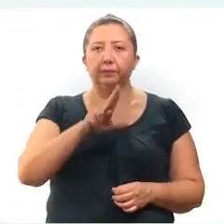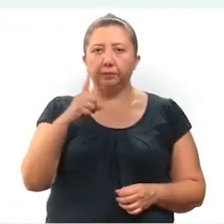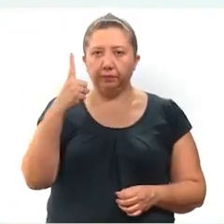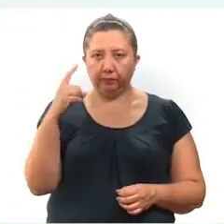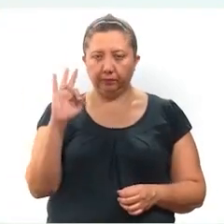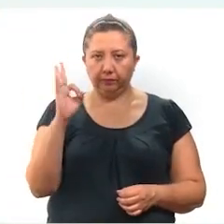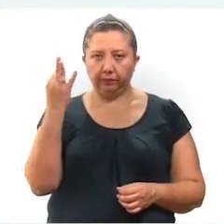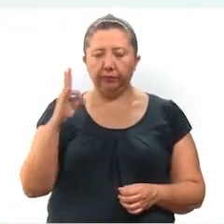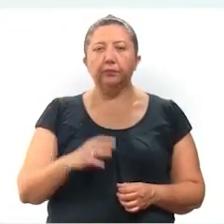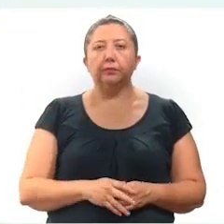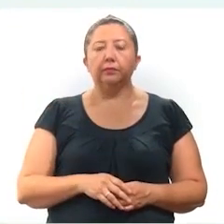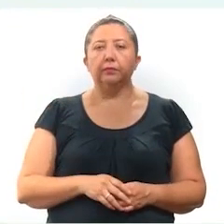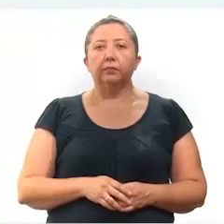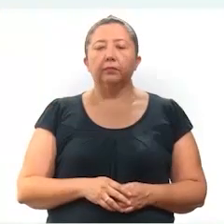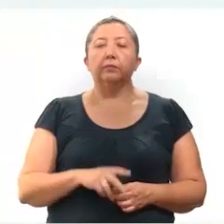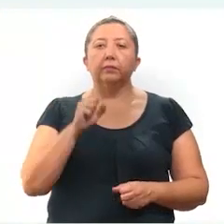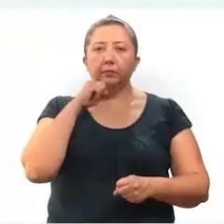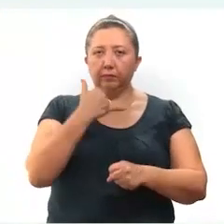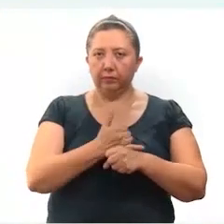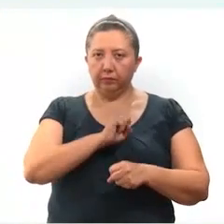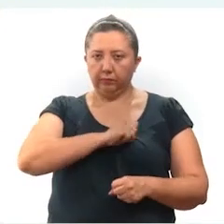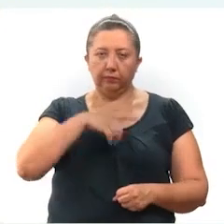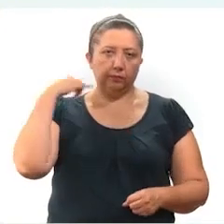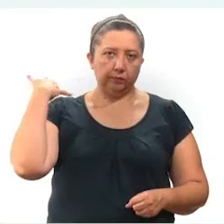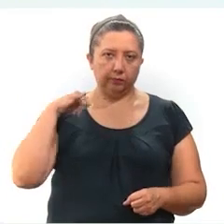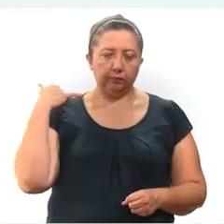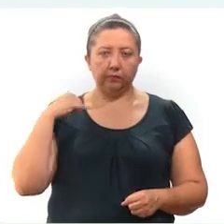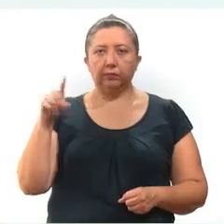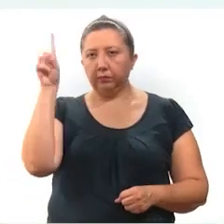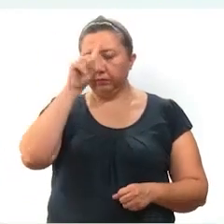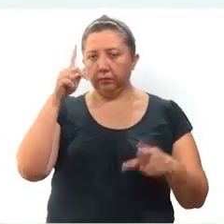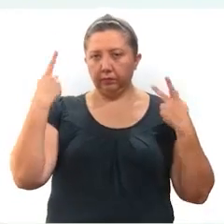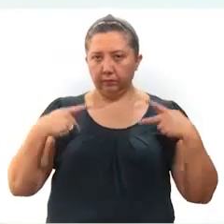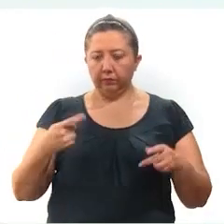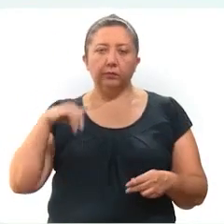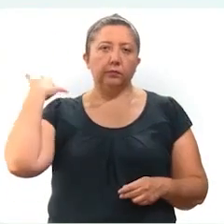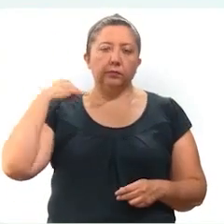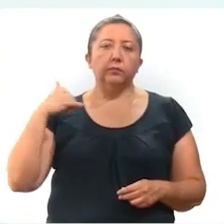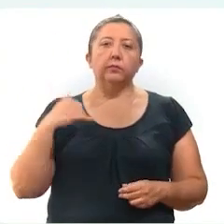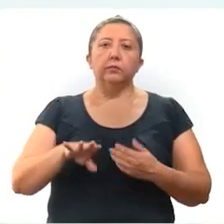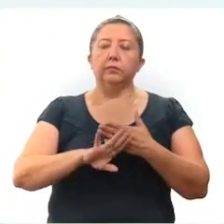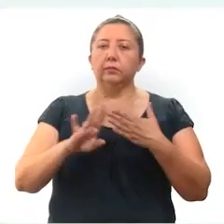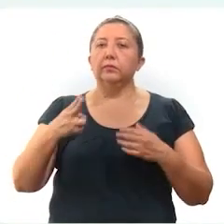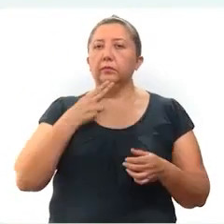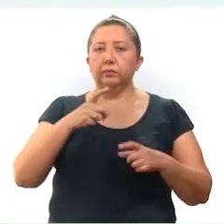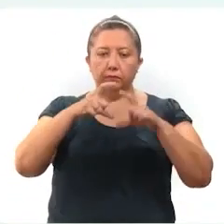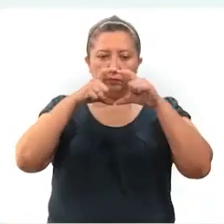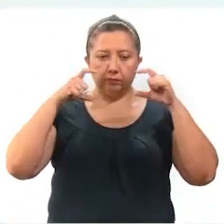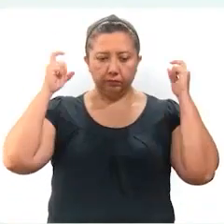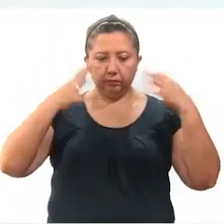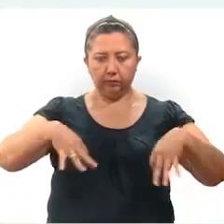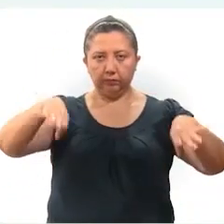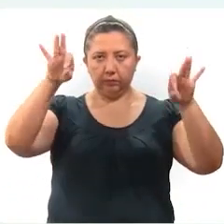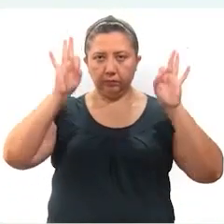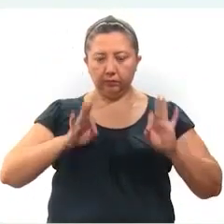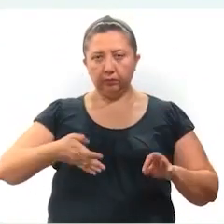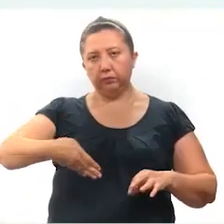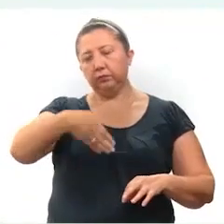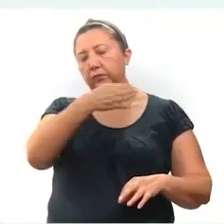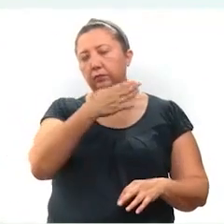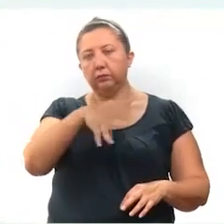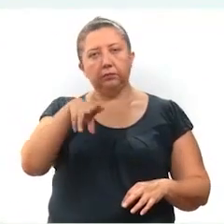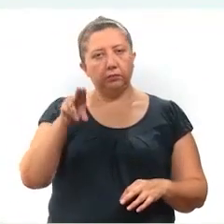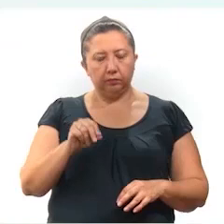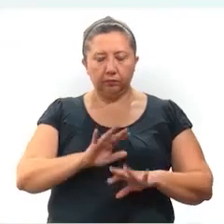martes 1 de febrero. La Secretaría de Salud de Yucatán recomienda a la población yucateca evitar el uso de cubrebocas de tela o